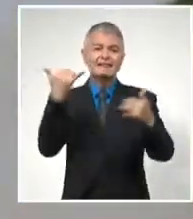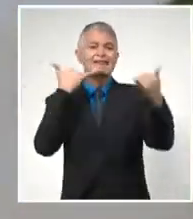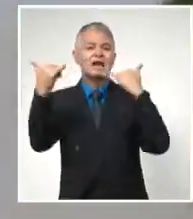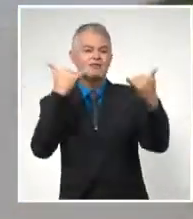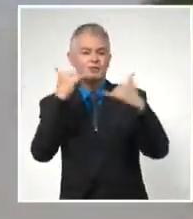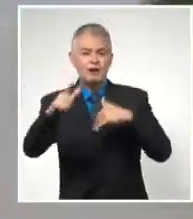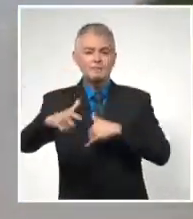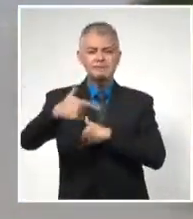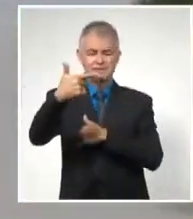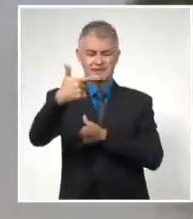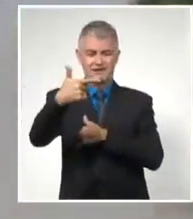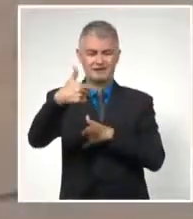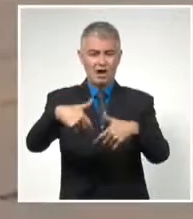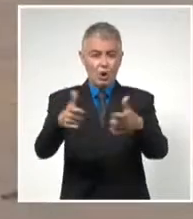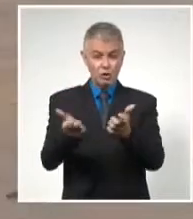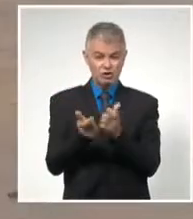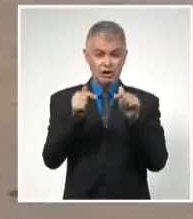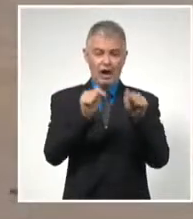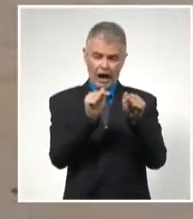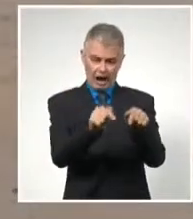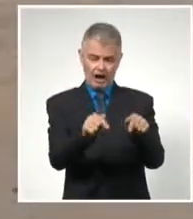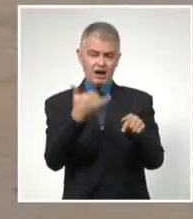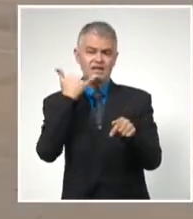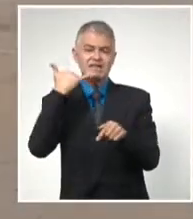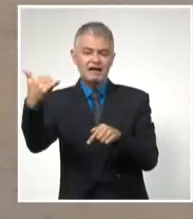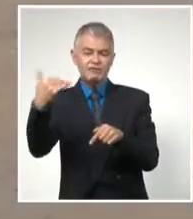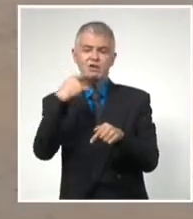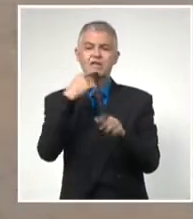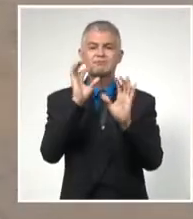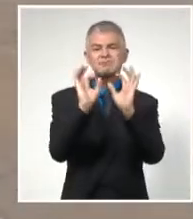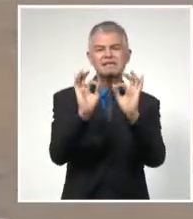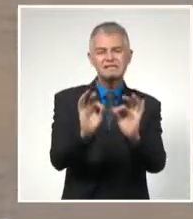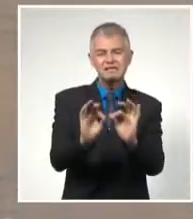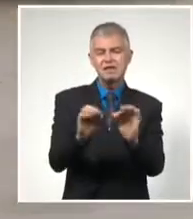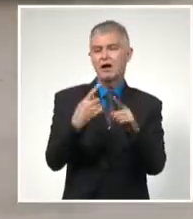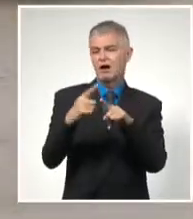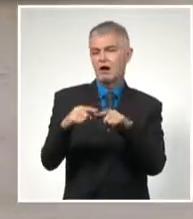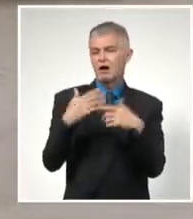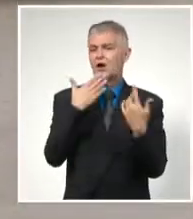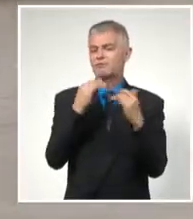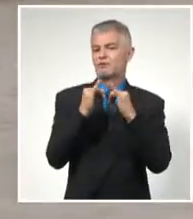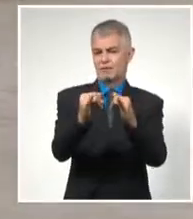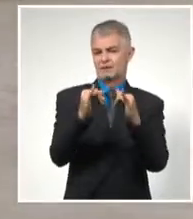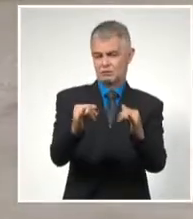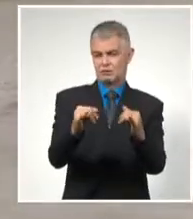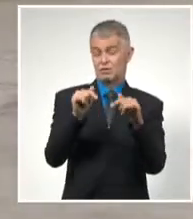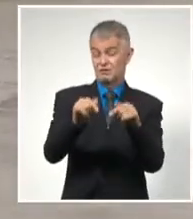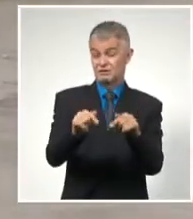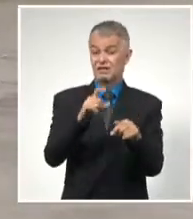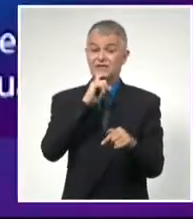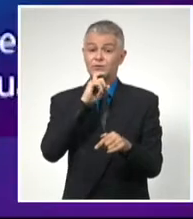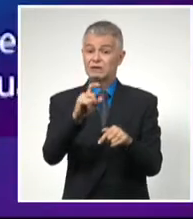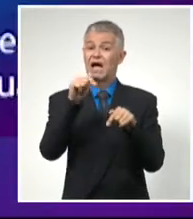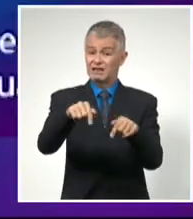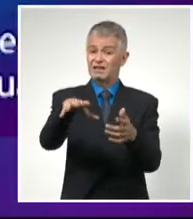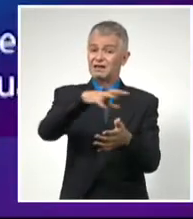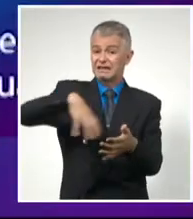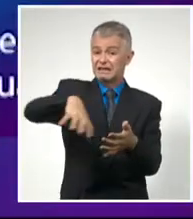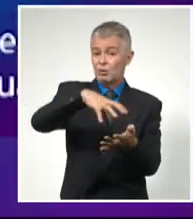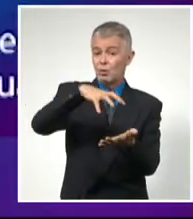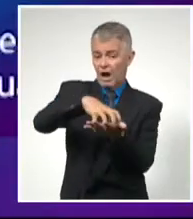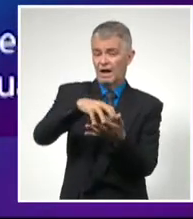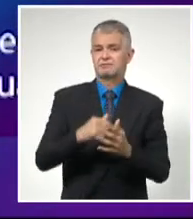Consejo Municipal de esa demarcación, Yaneltis Ramos Fuentes, precisa detalles ante el doble desafío que enfrenta el territorio. En el municipio nuestro